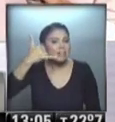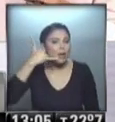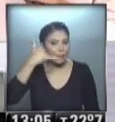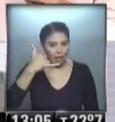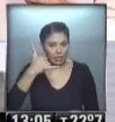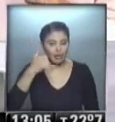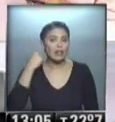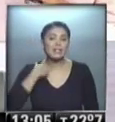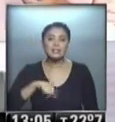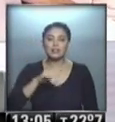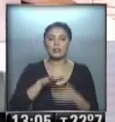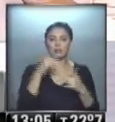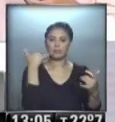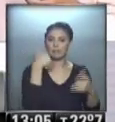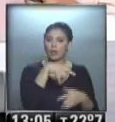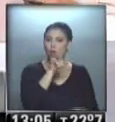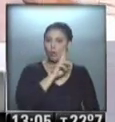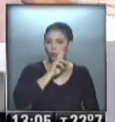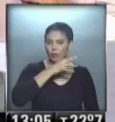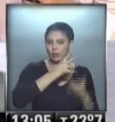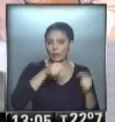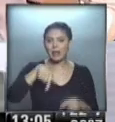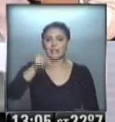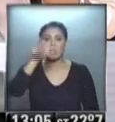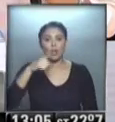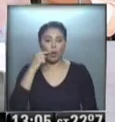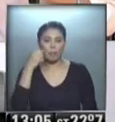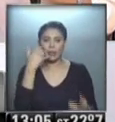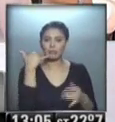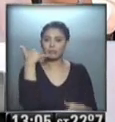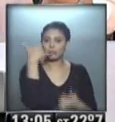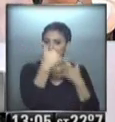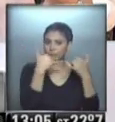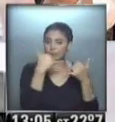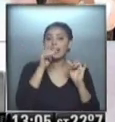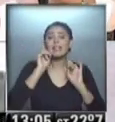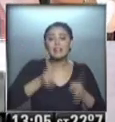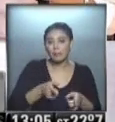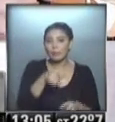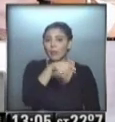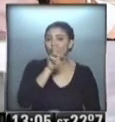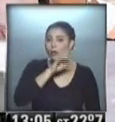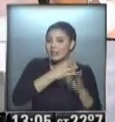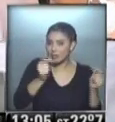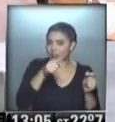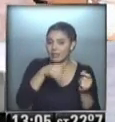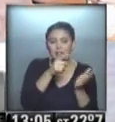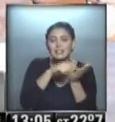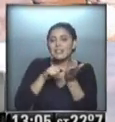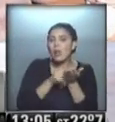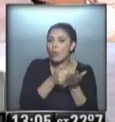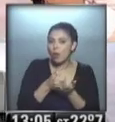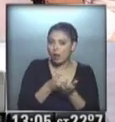se ha hecho el entrecruzamiento respectivo y han dado justamente que Araceli Ramos estuvo hablando a través de su teléfono celular con un